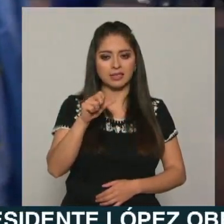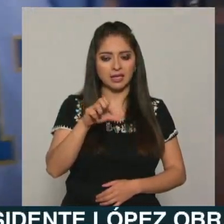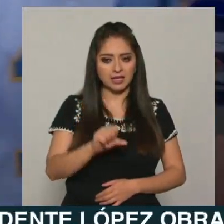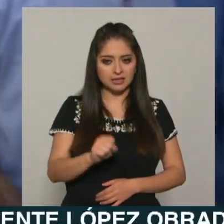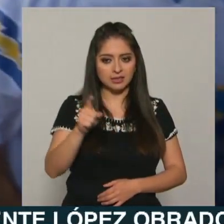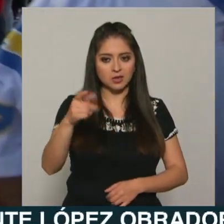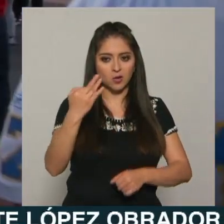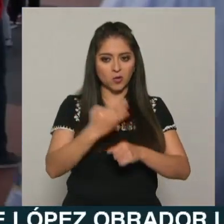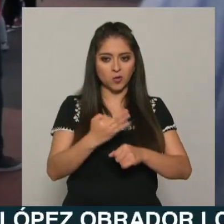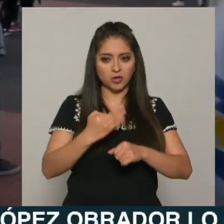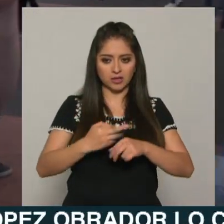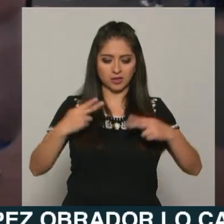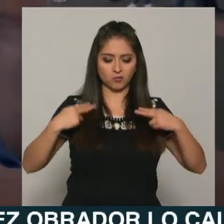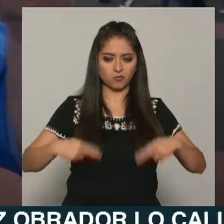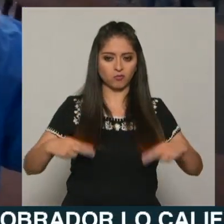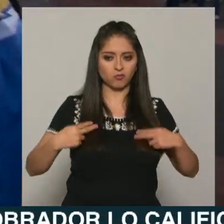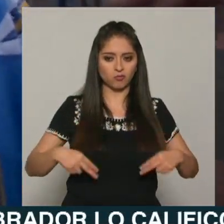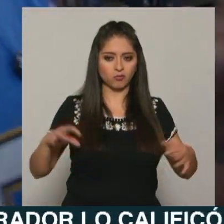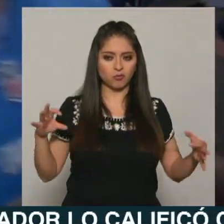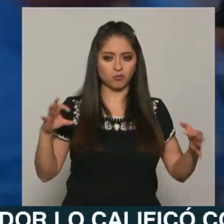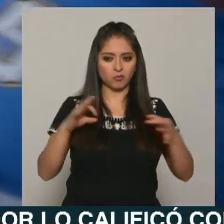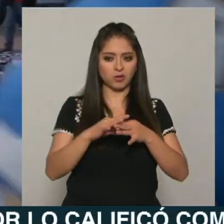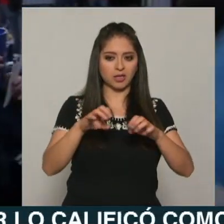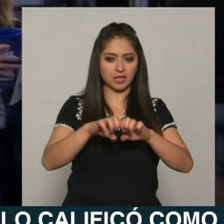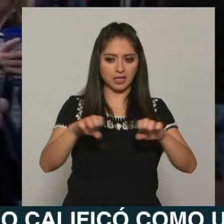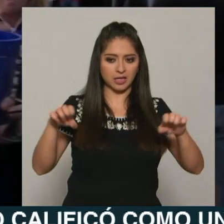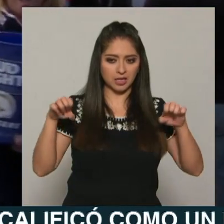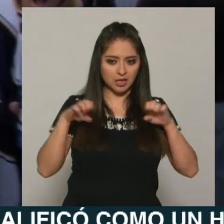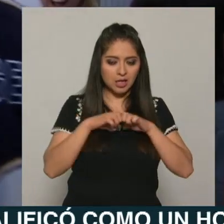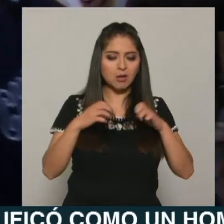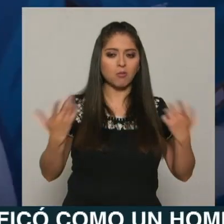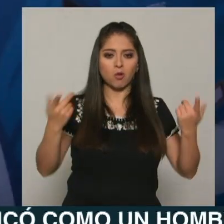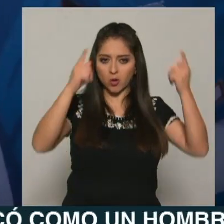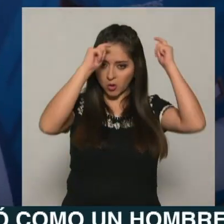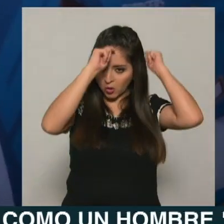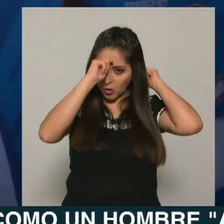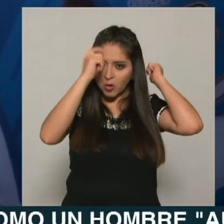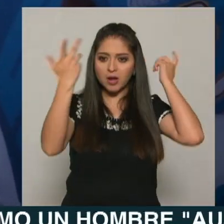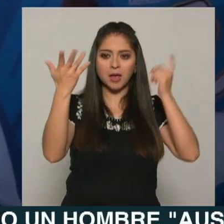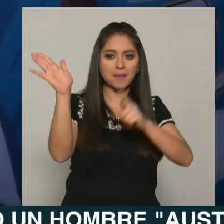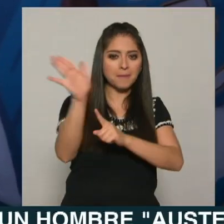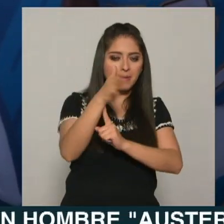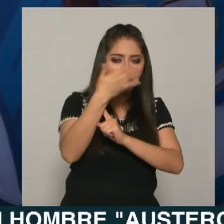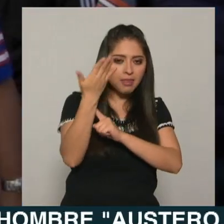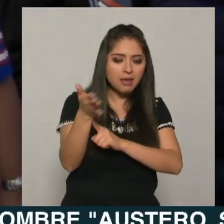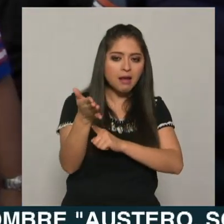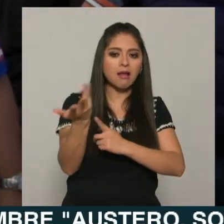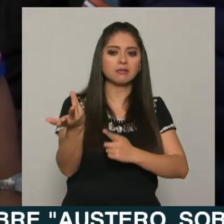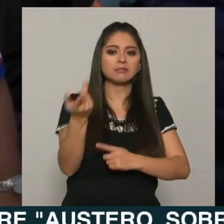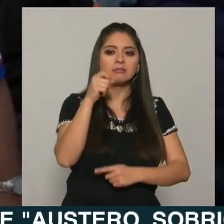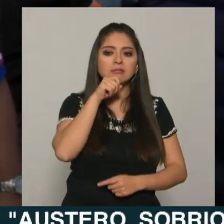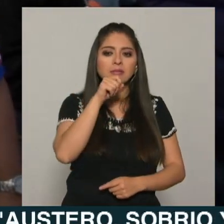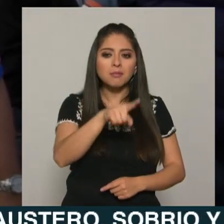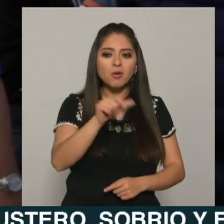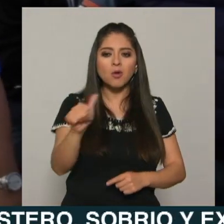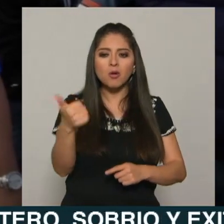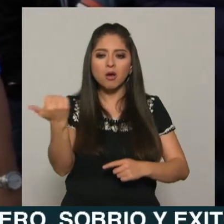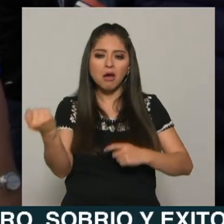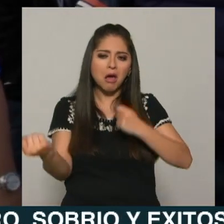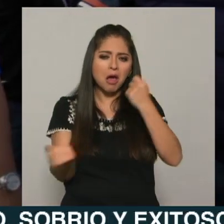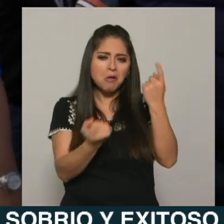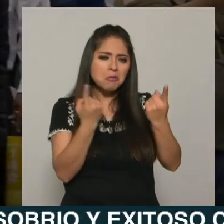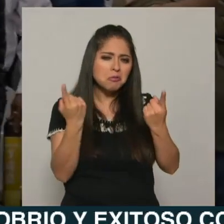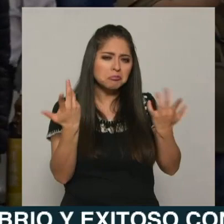el mejor outfit de los equipos, con el jersey, las gorras, las banderas, pero también algunos, ¿por qué